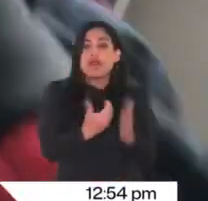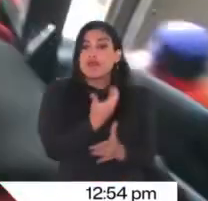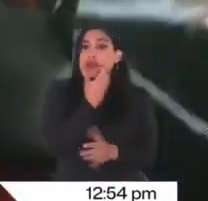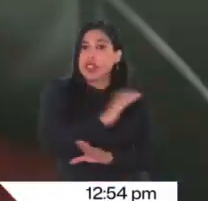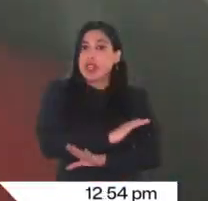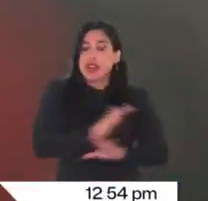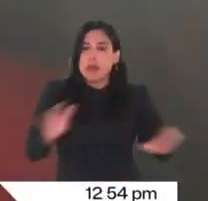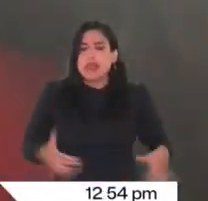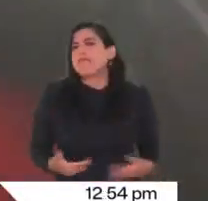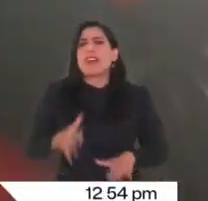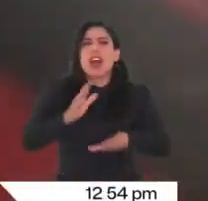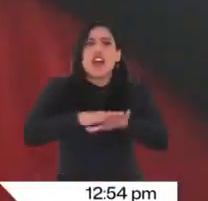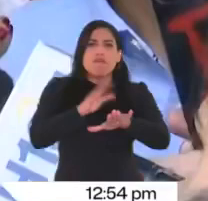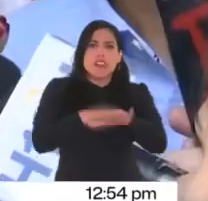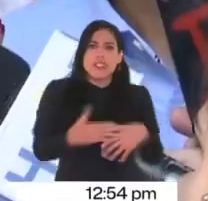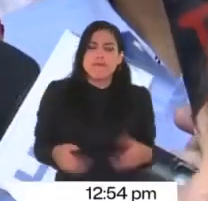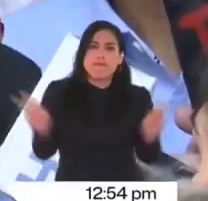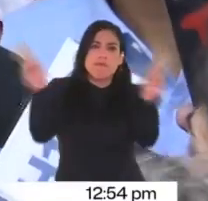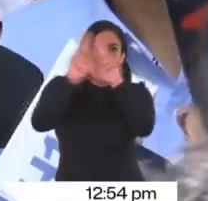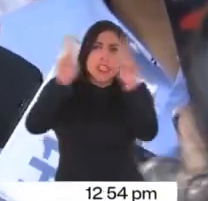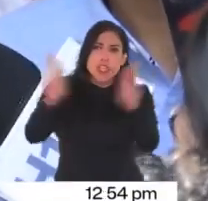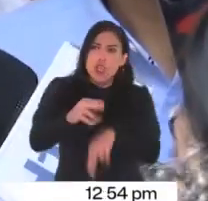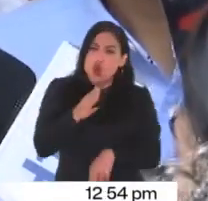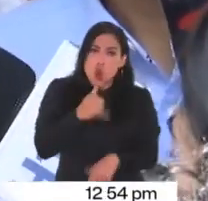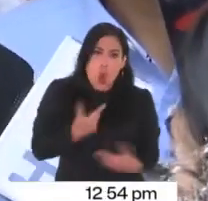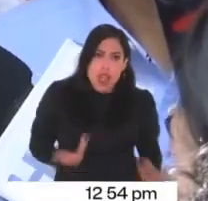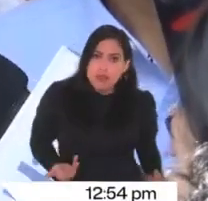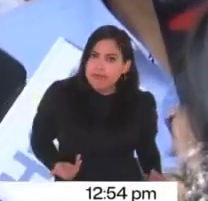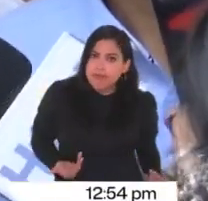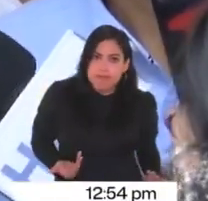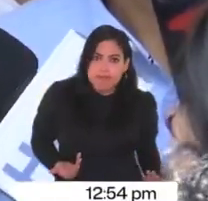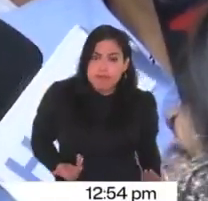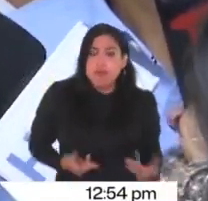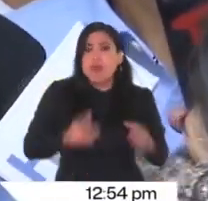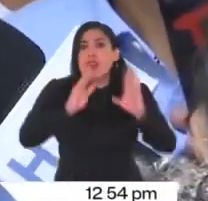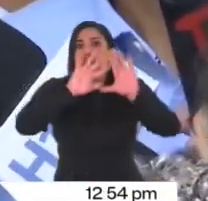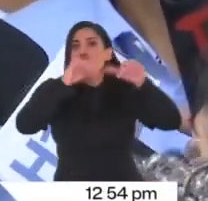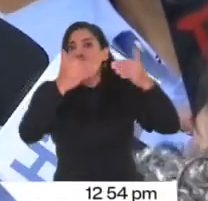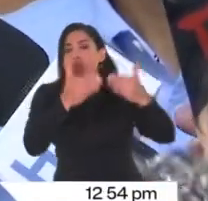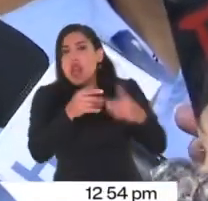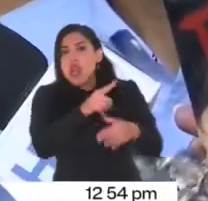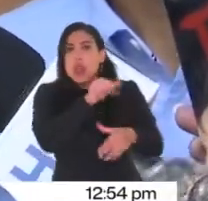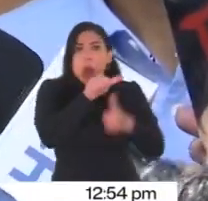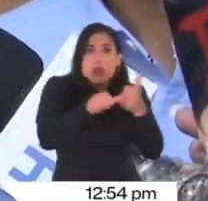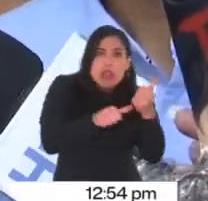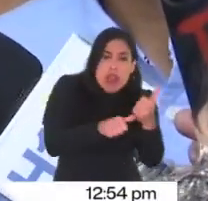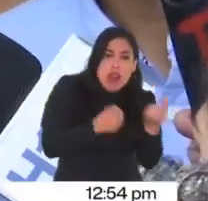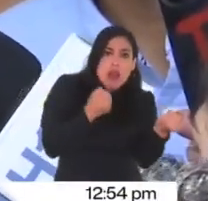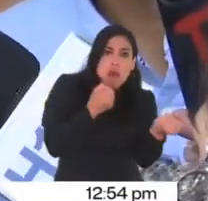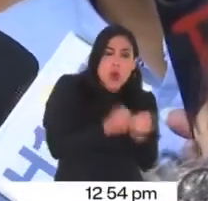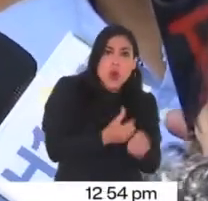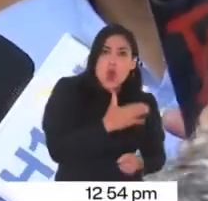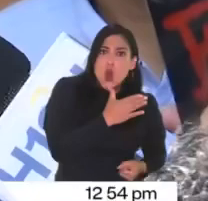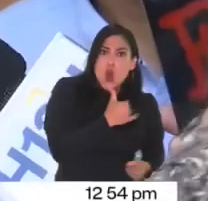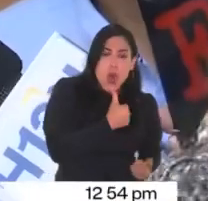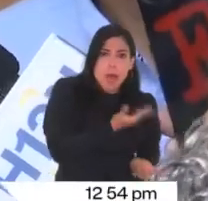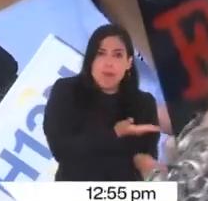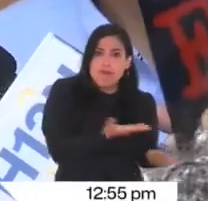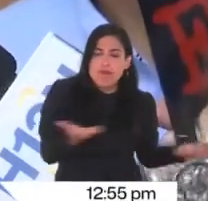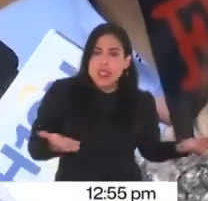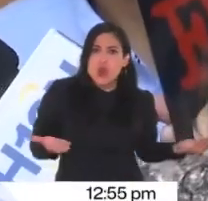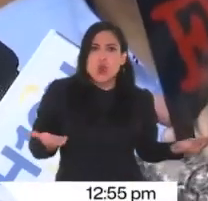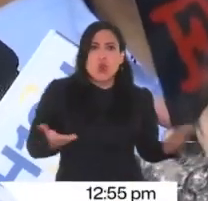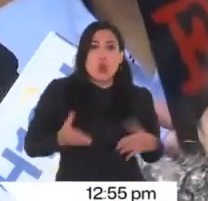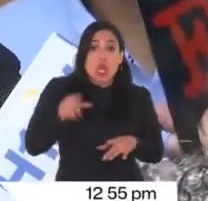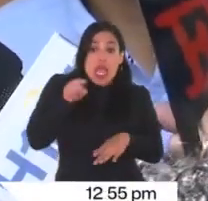por ejemplo, sin internet y sin auxiliares las instituciones educativas. Entonces, en diciembre, todo